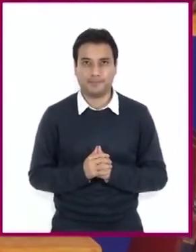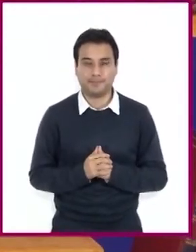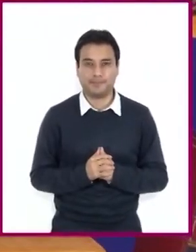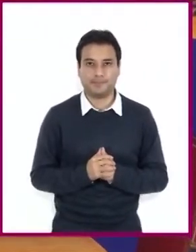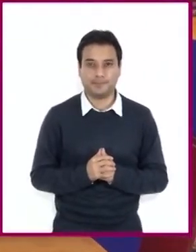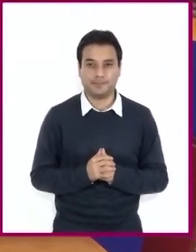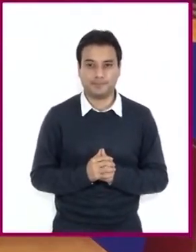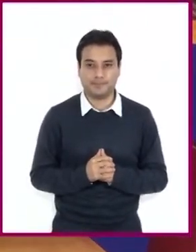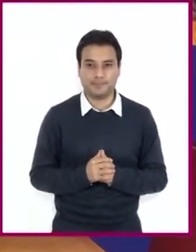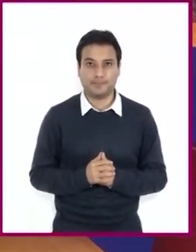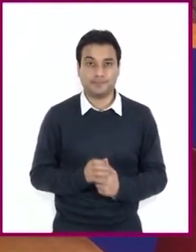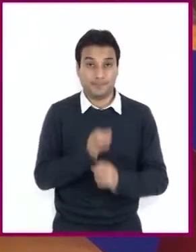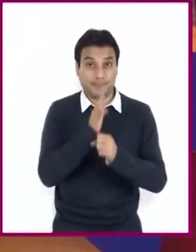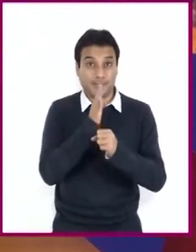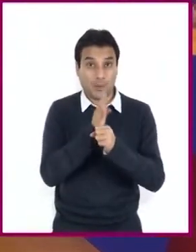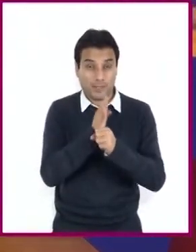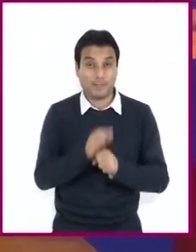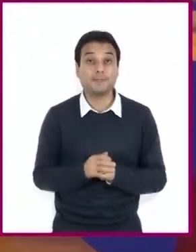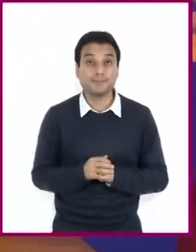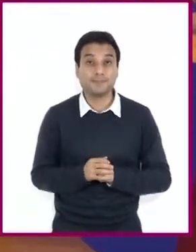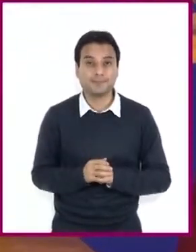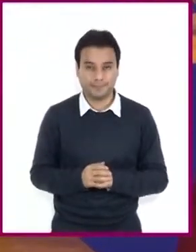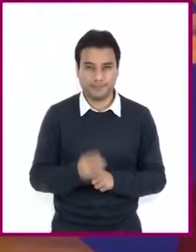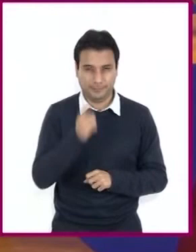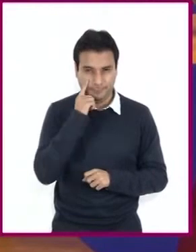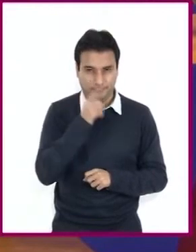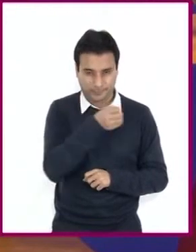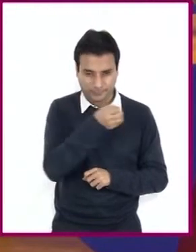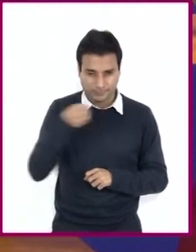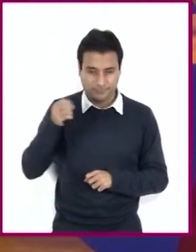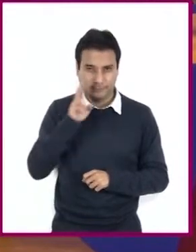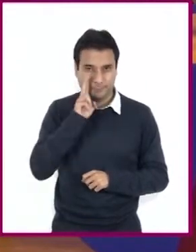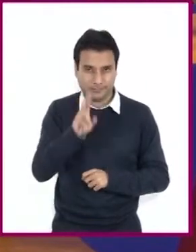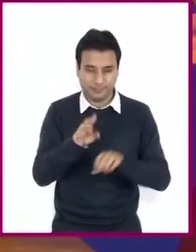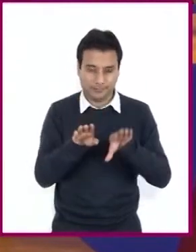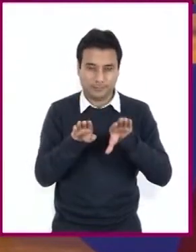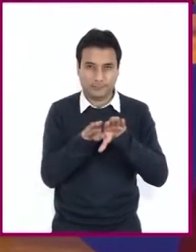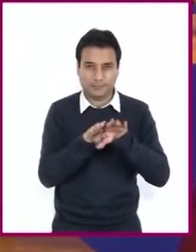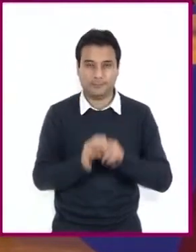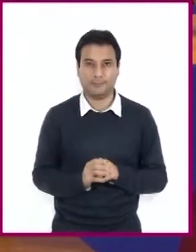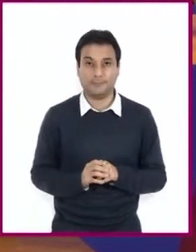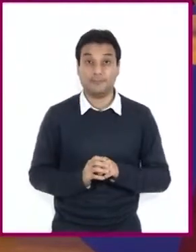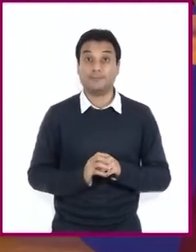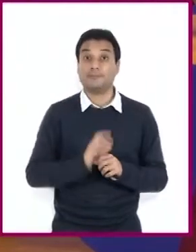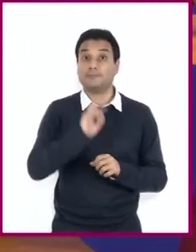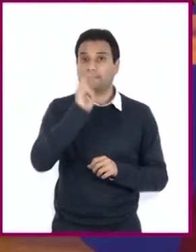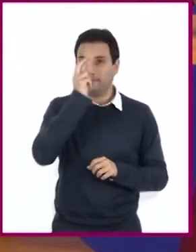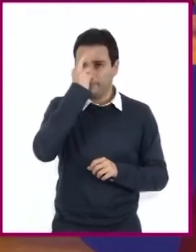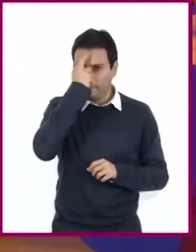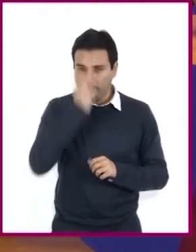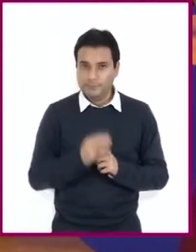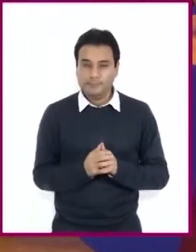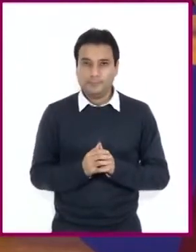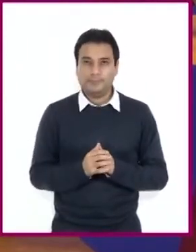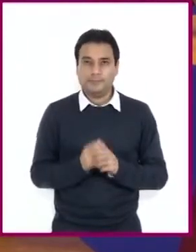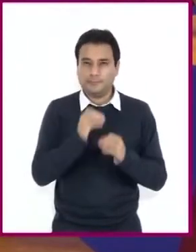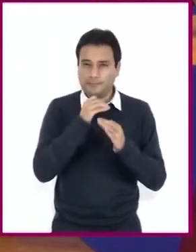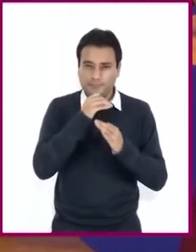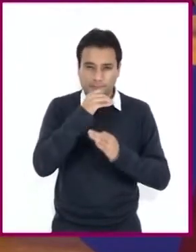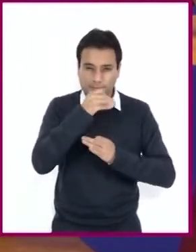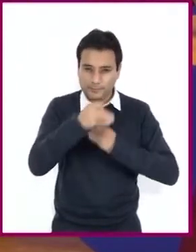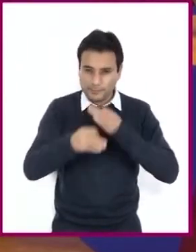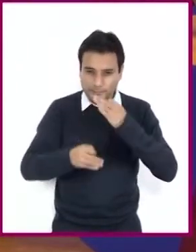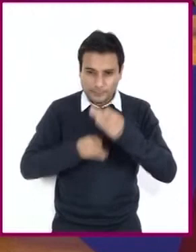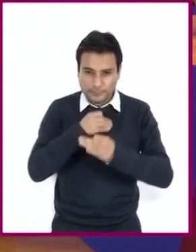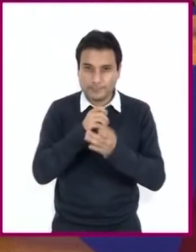ahora deberán seguir el procedimiento que llevaremos a cabo. Recuerden que deben anotar todos los detalles que